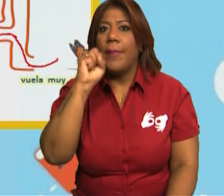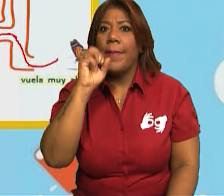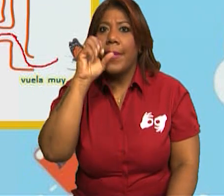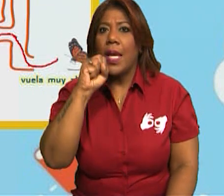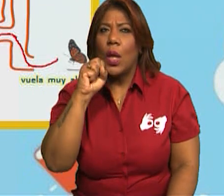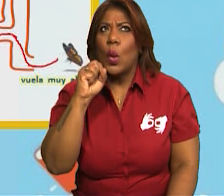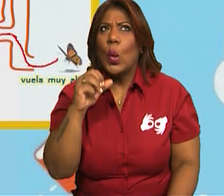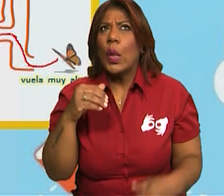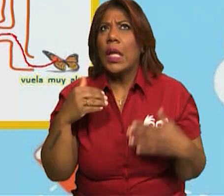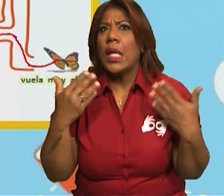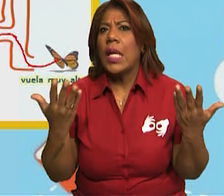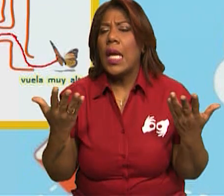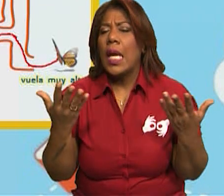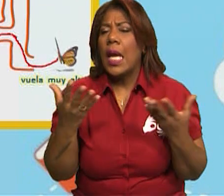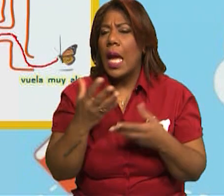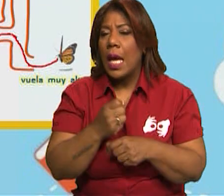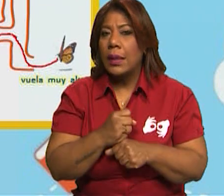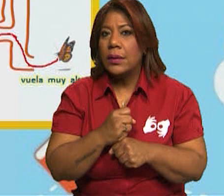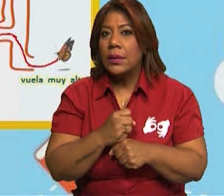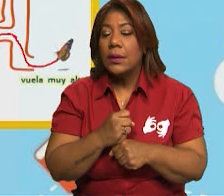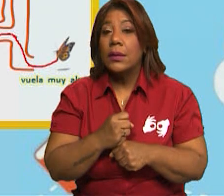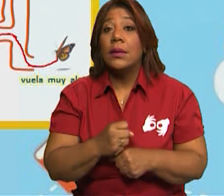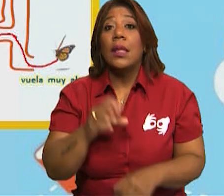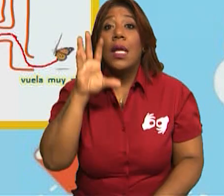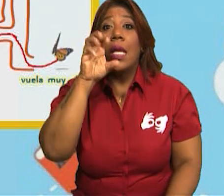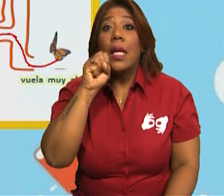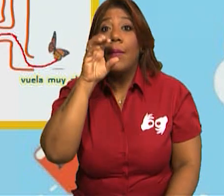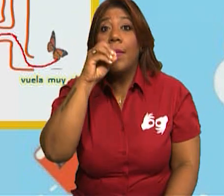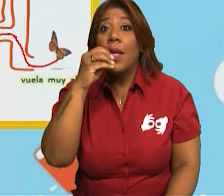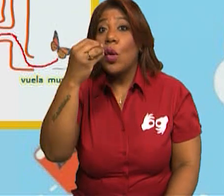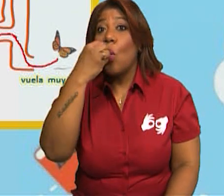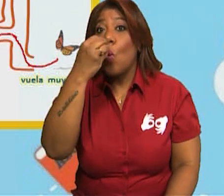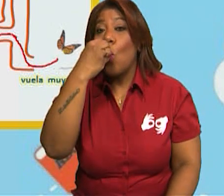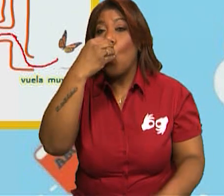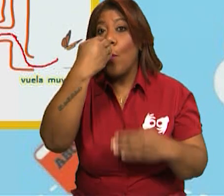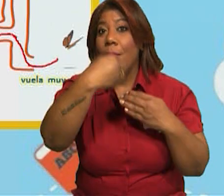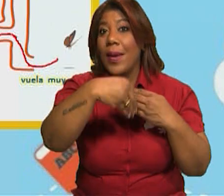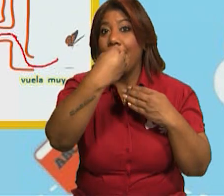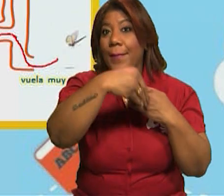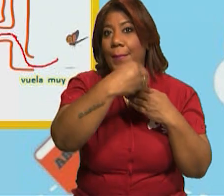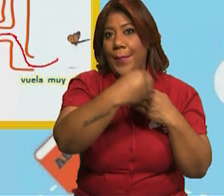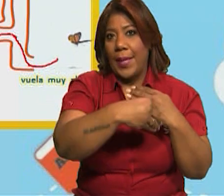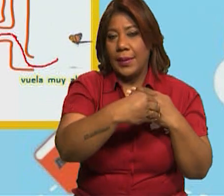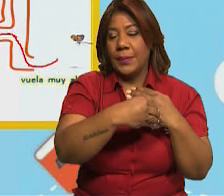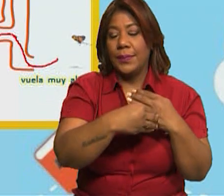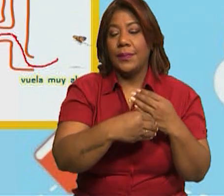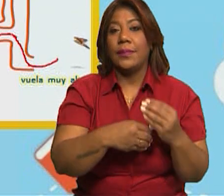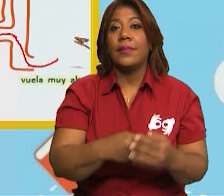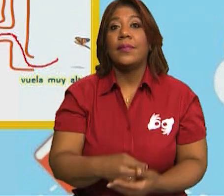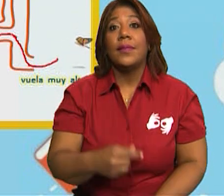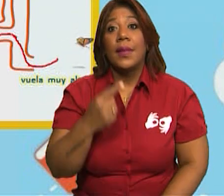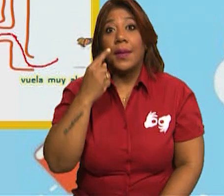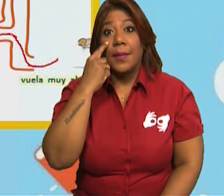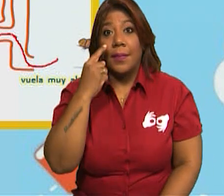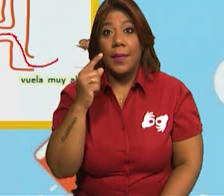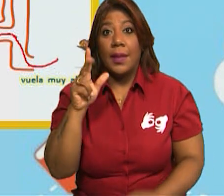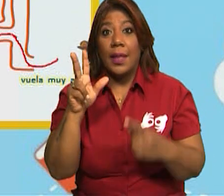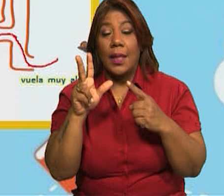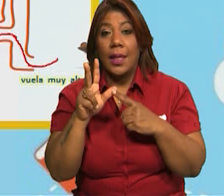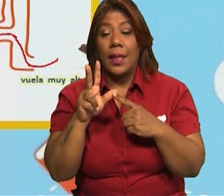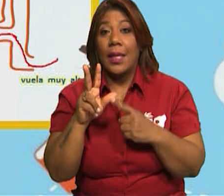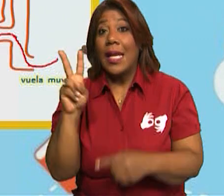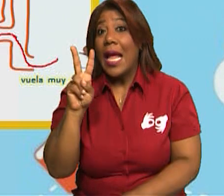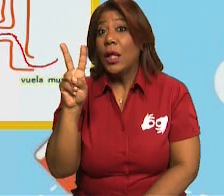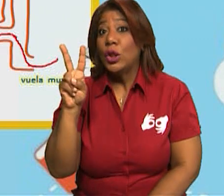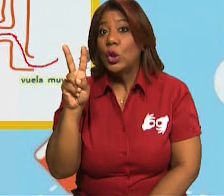El perro, ¿qué está haciendo el perro? El perro come pan. Ahora vamos con la siguiente, María y